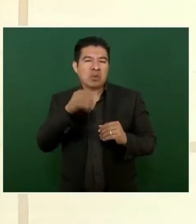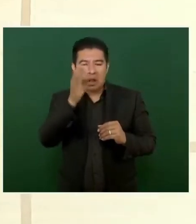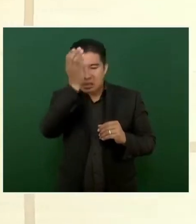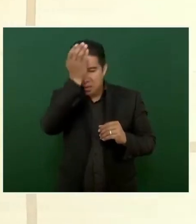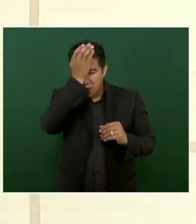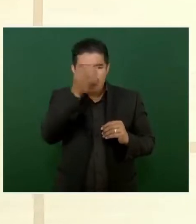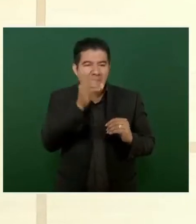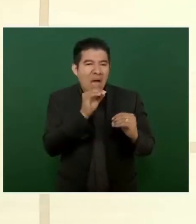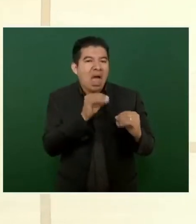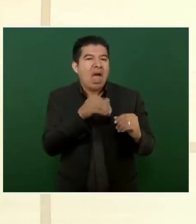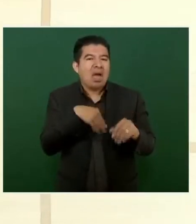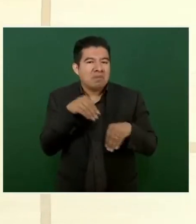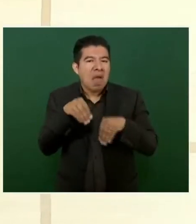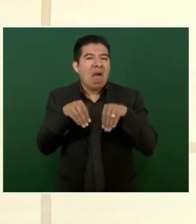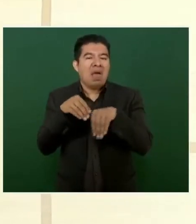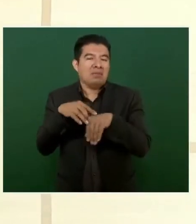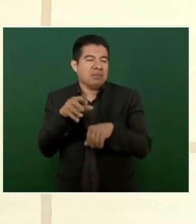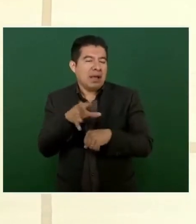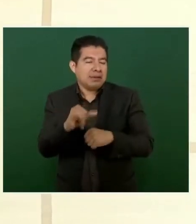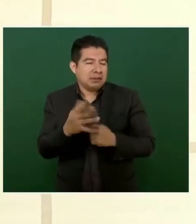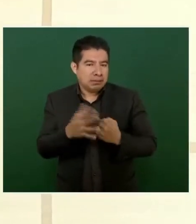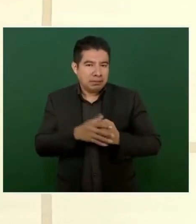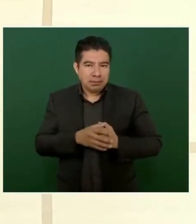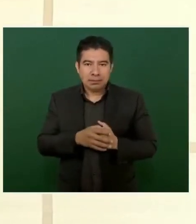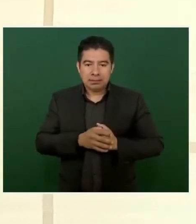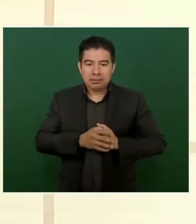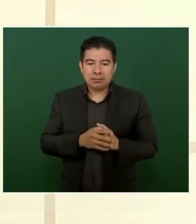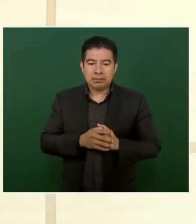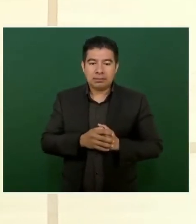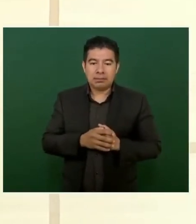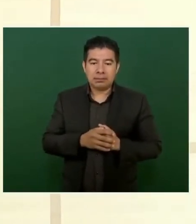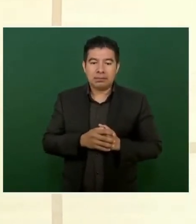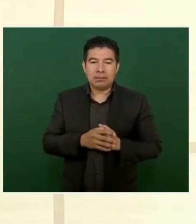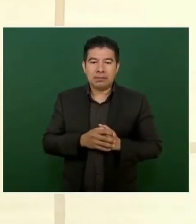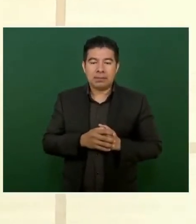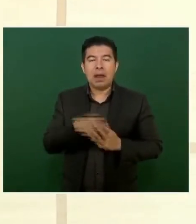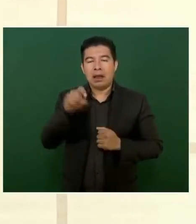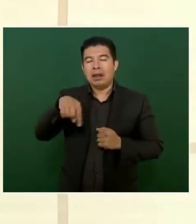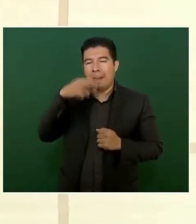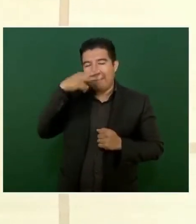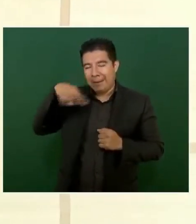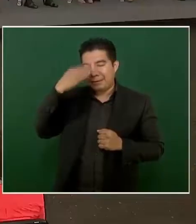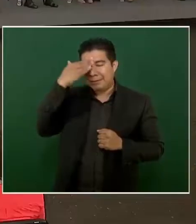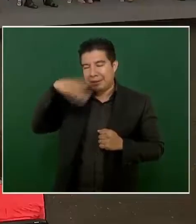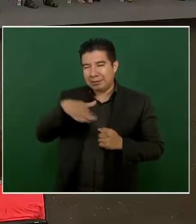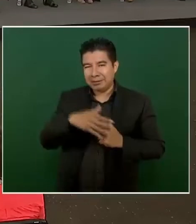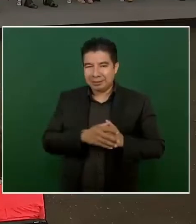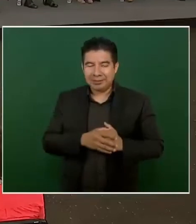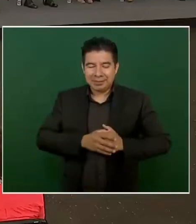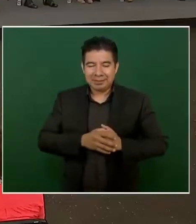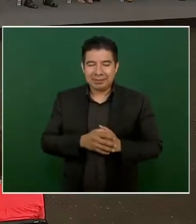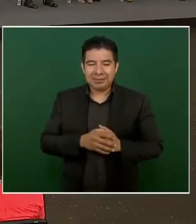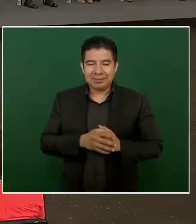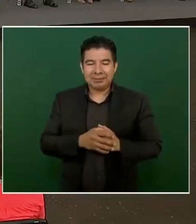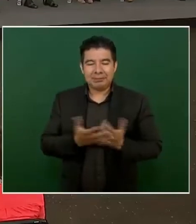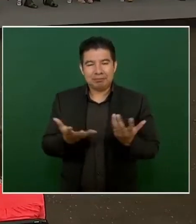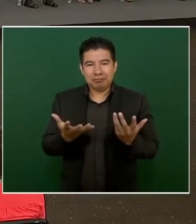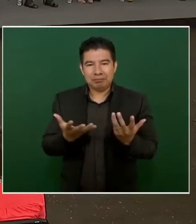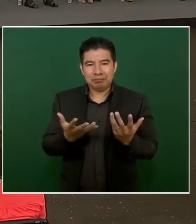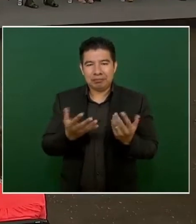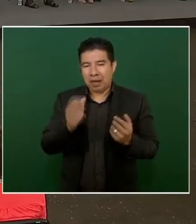¿no? Pero es lamentable, aquí en México sí sabemos, ¿no? Es